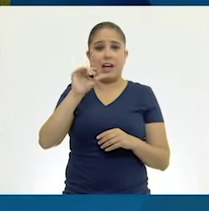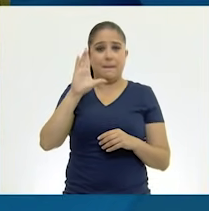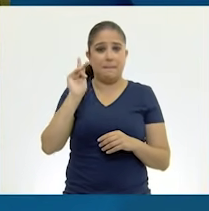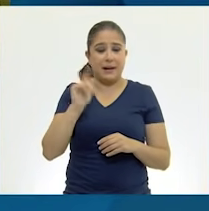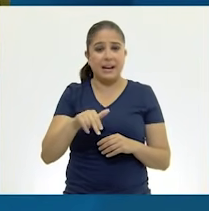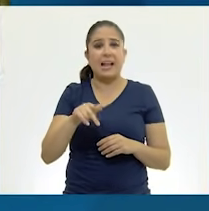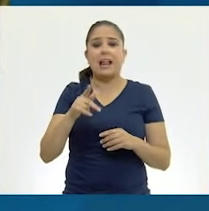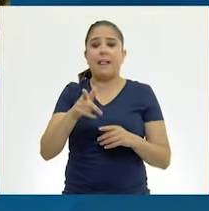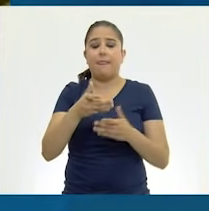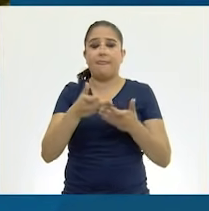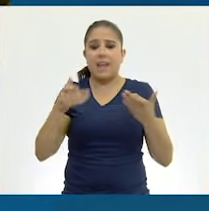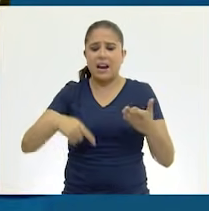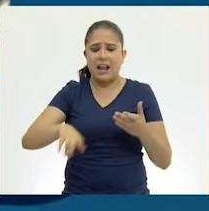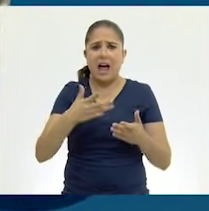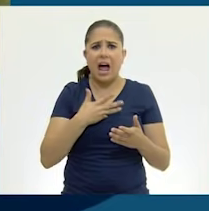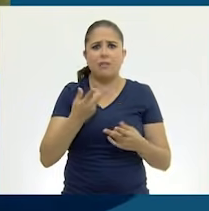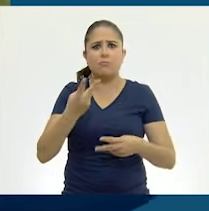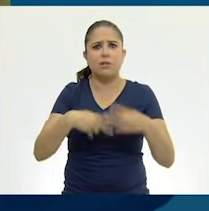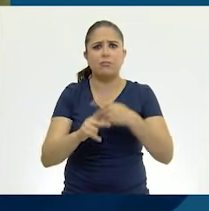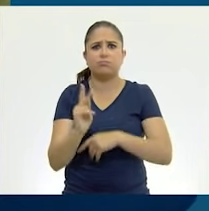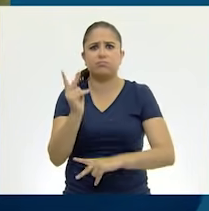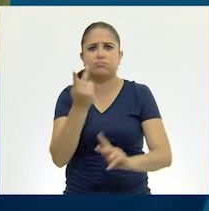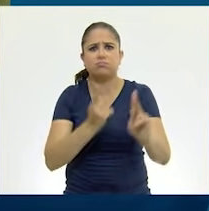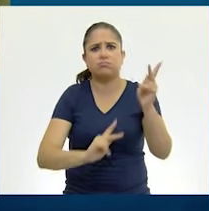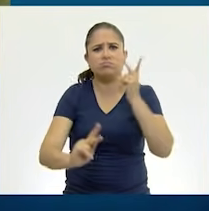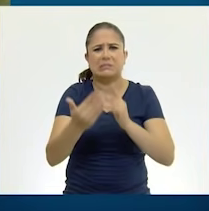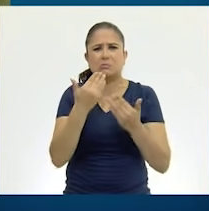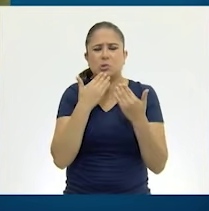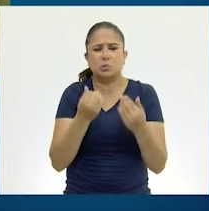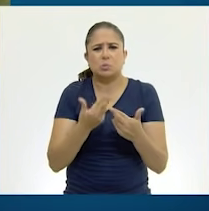muy fértiles. Lo que plantes se te da.